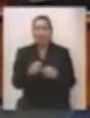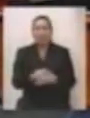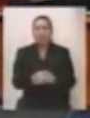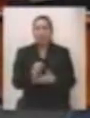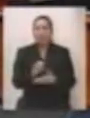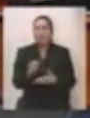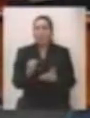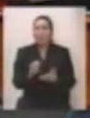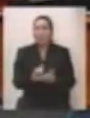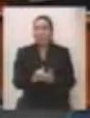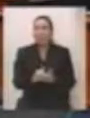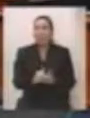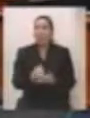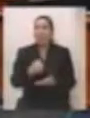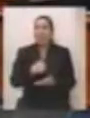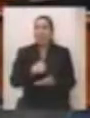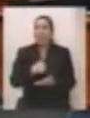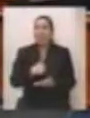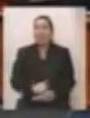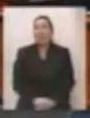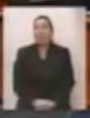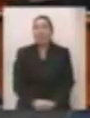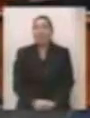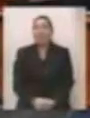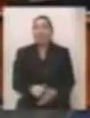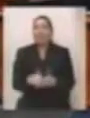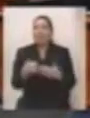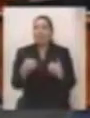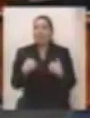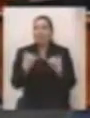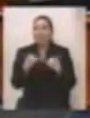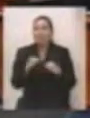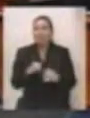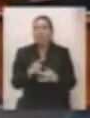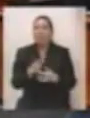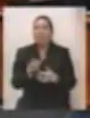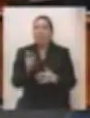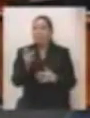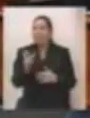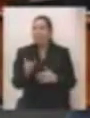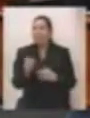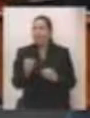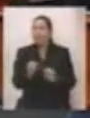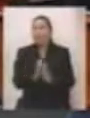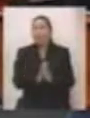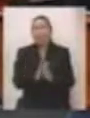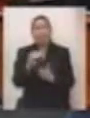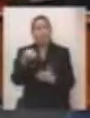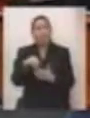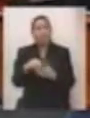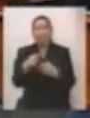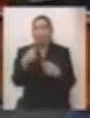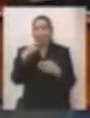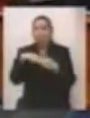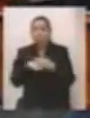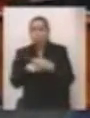obligatoria, sino que es la propia compañía la que tendrá que informar al usuario si desea o no poner estos